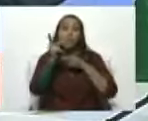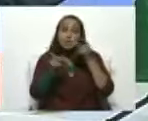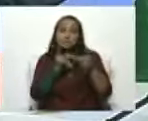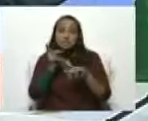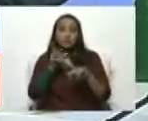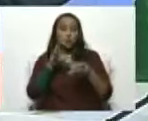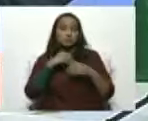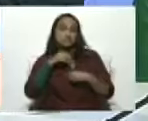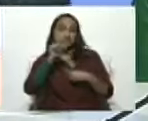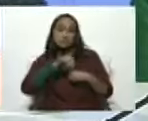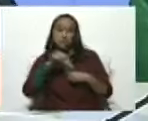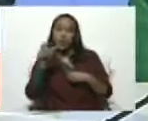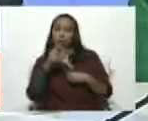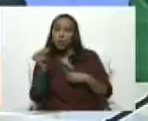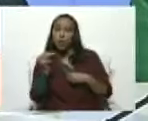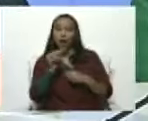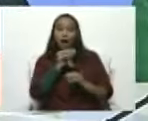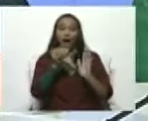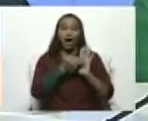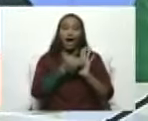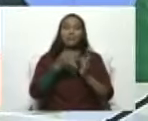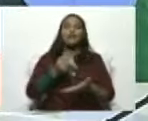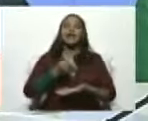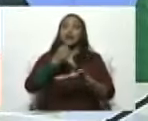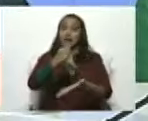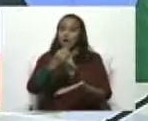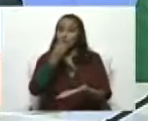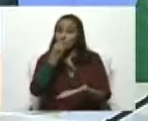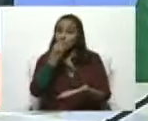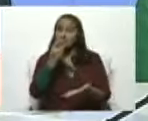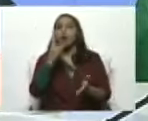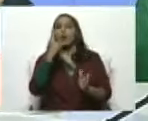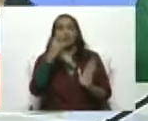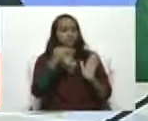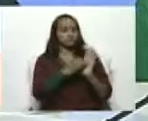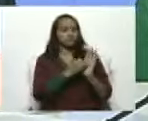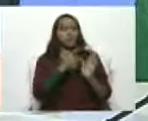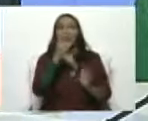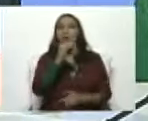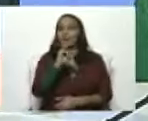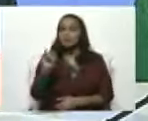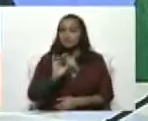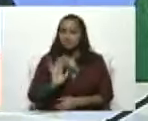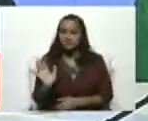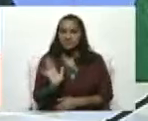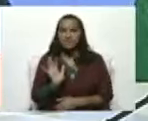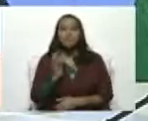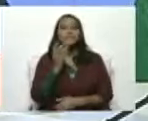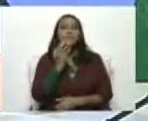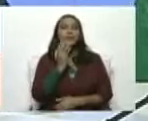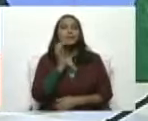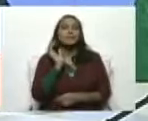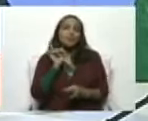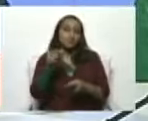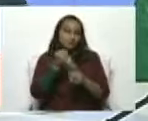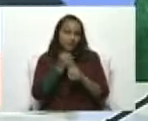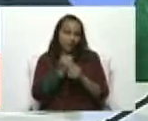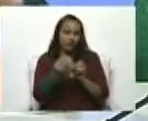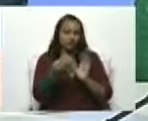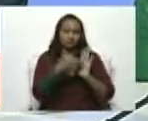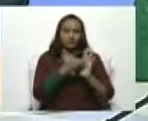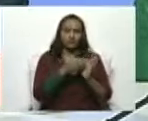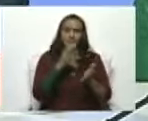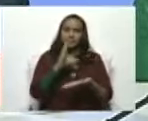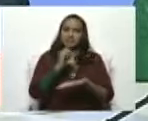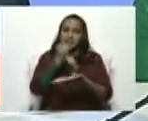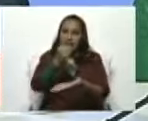va a aparecer una sola vez. Cuando una persona está en los CLAC, pero también está en Soberanía, va a